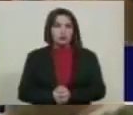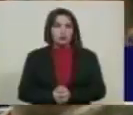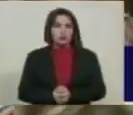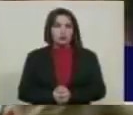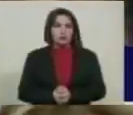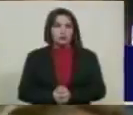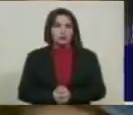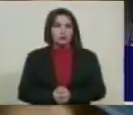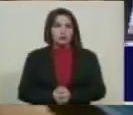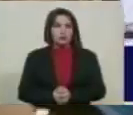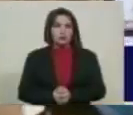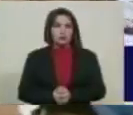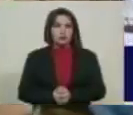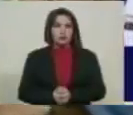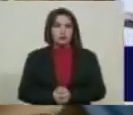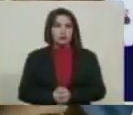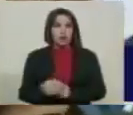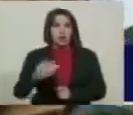Y yo les puedo decir a ustedes